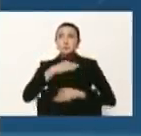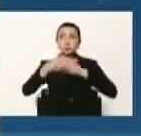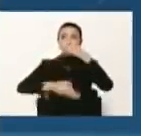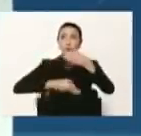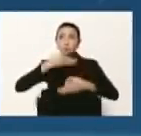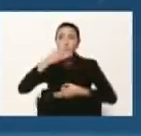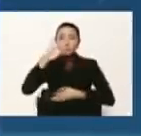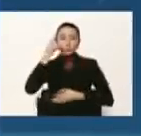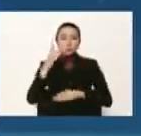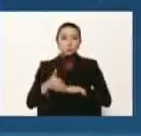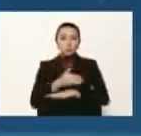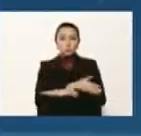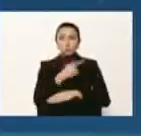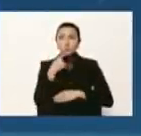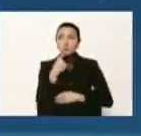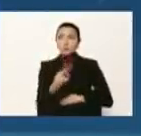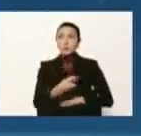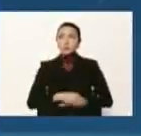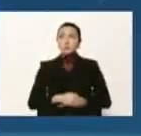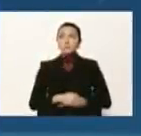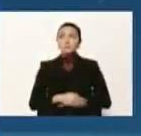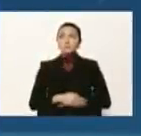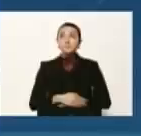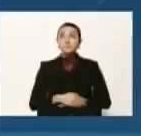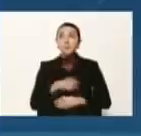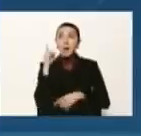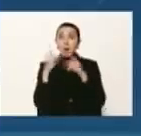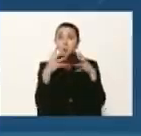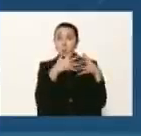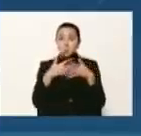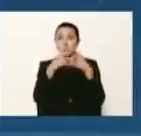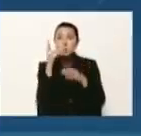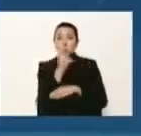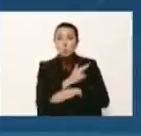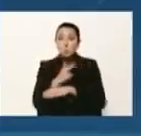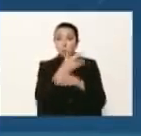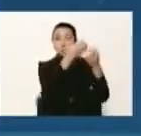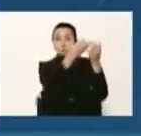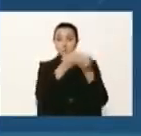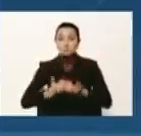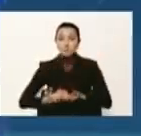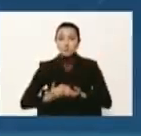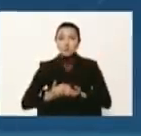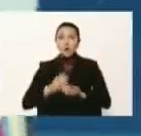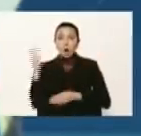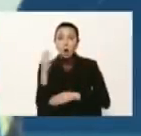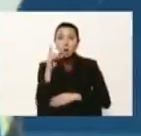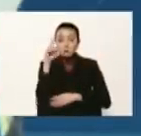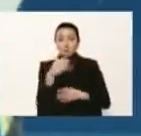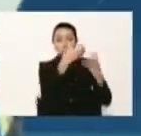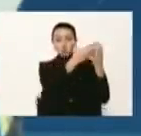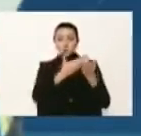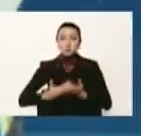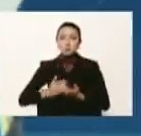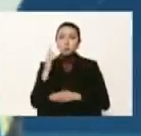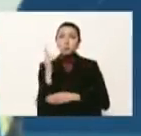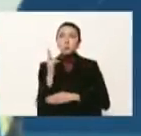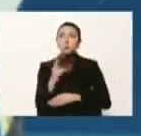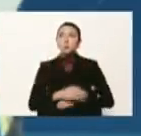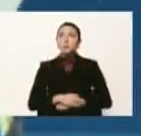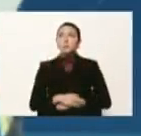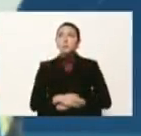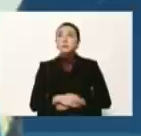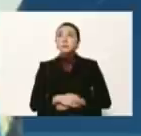nuestra vicepresidenta, unos que vienen de Estados Unidos, otros de Colombia, que son usados por la Fuerza Armada